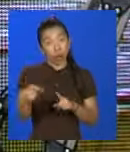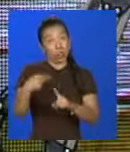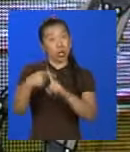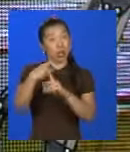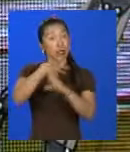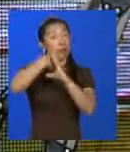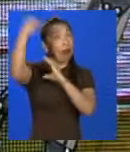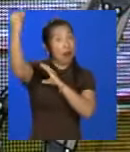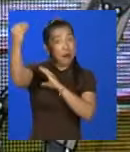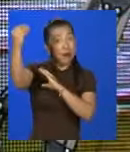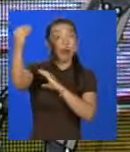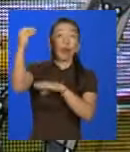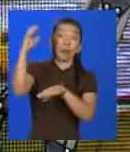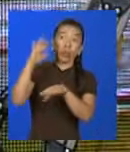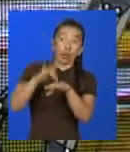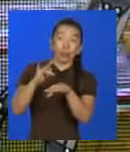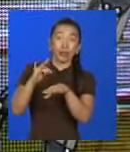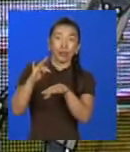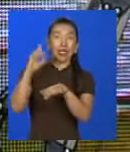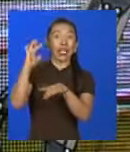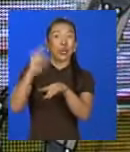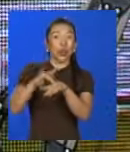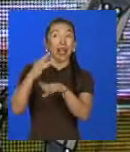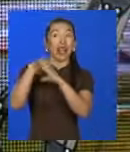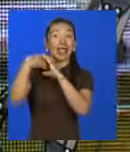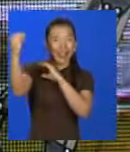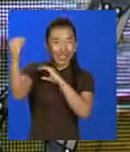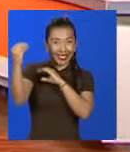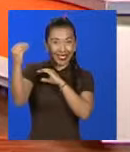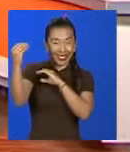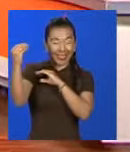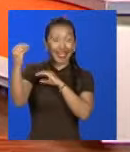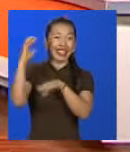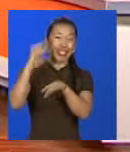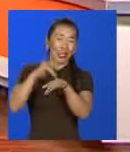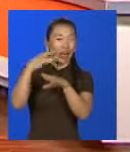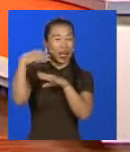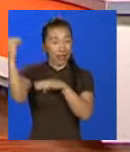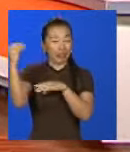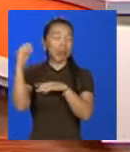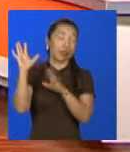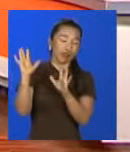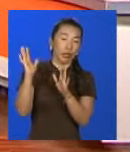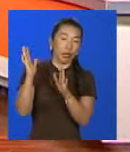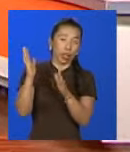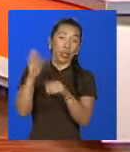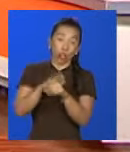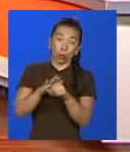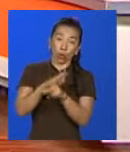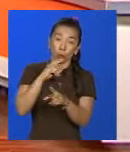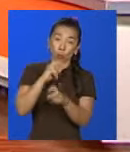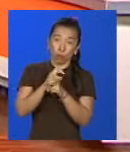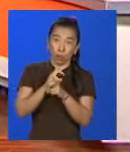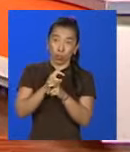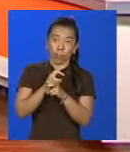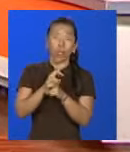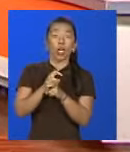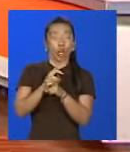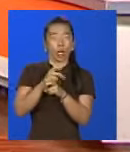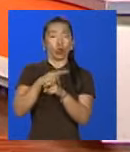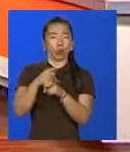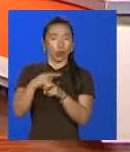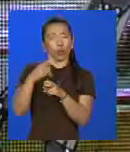aprender, bueno, un acorde musical. Sí, chévere. Son los locos ahí con el Bathory. Y tratando de seguirlos en su cotidianidad.